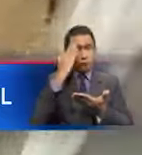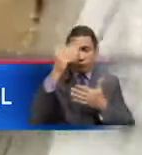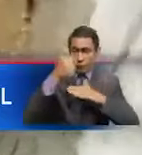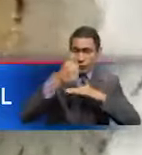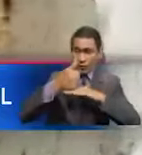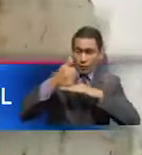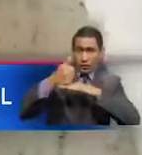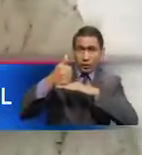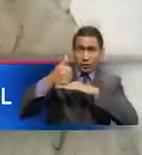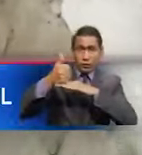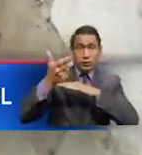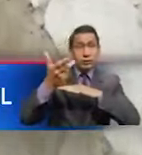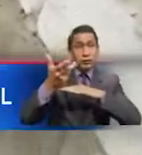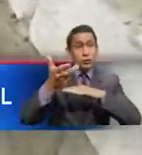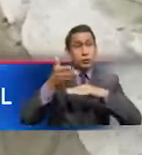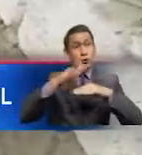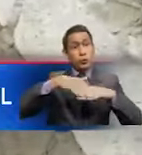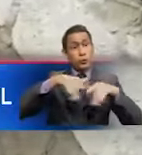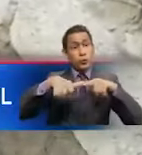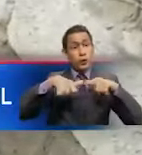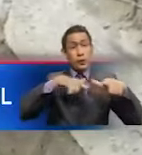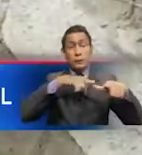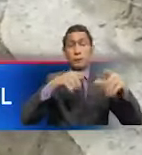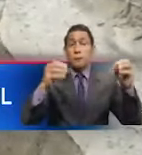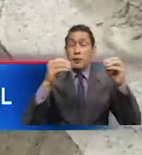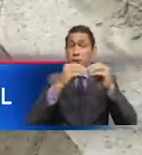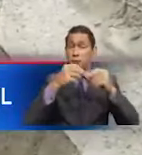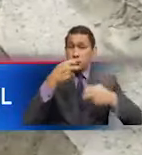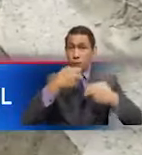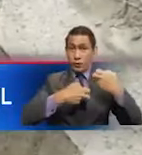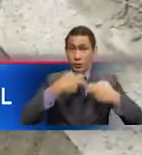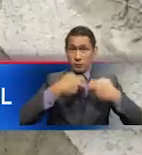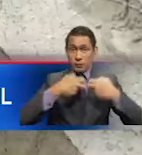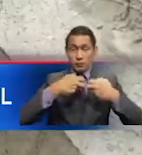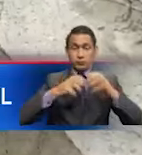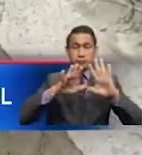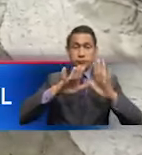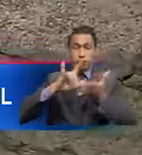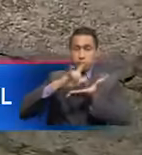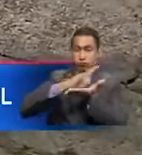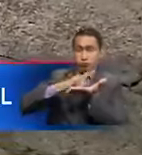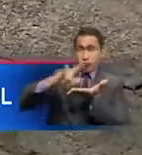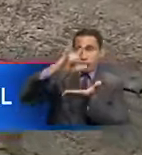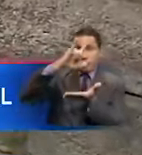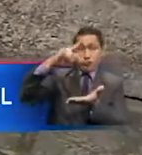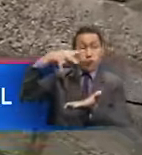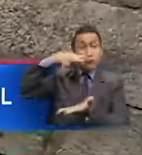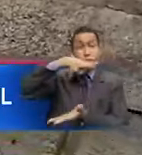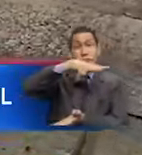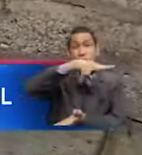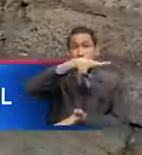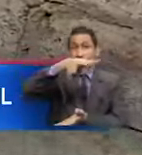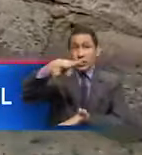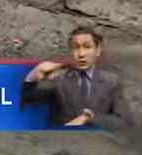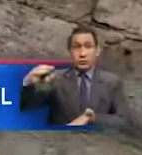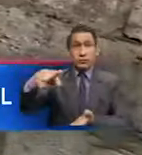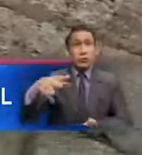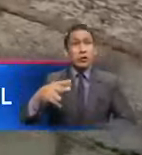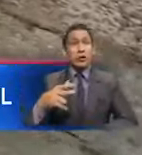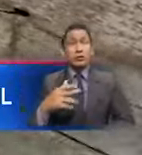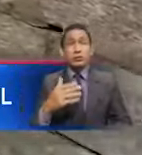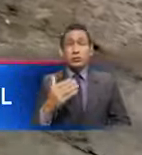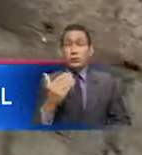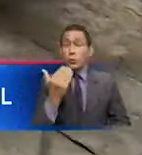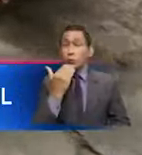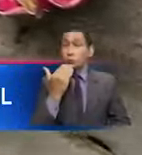a las zonas más afectadas. No solamente tenemos imágenes con dron, ahí por ejemplo se ve claramente cómo el nivel de las